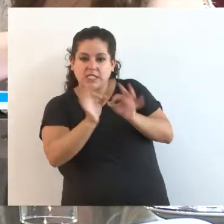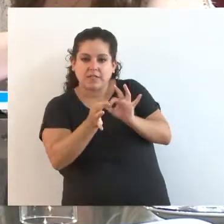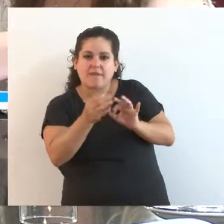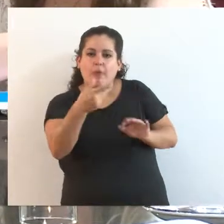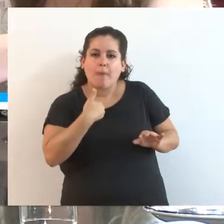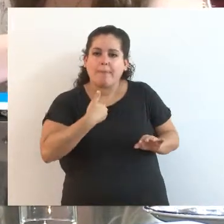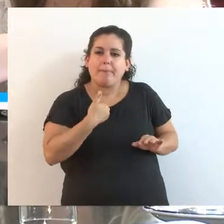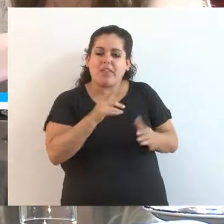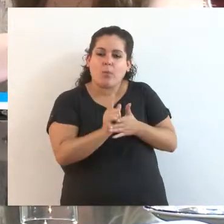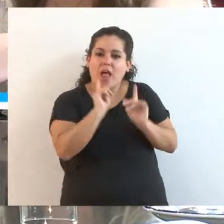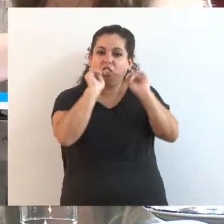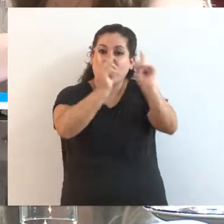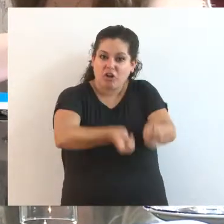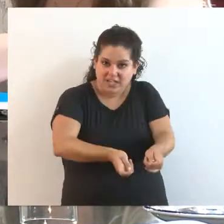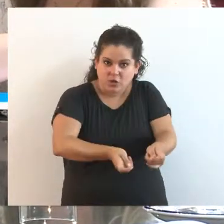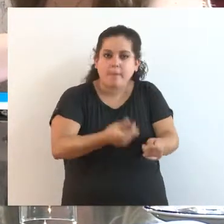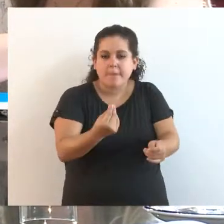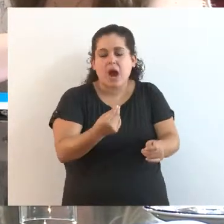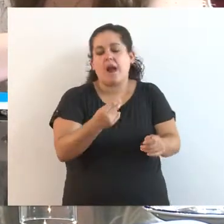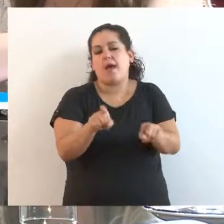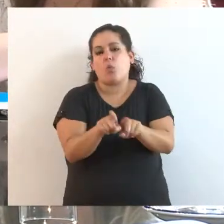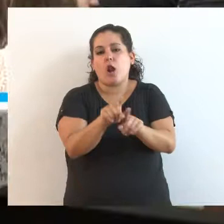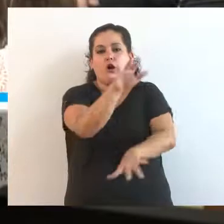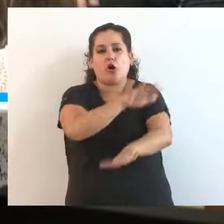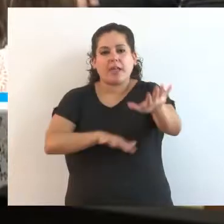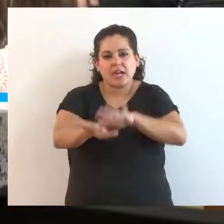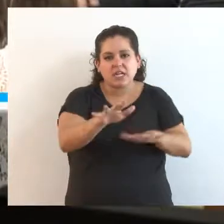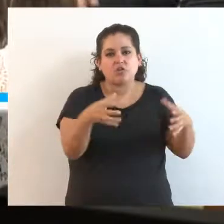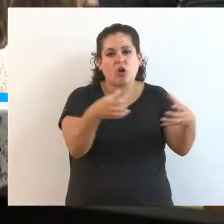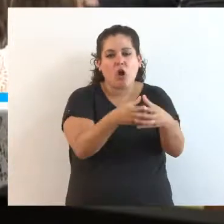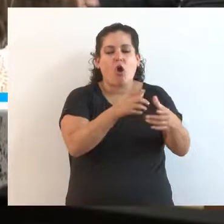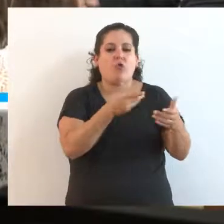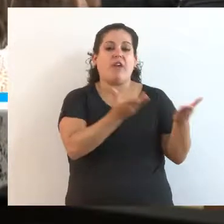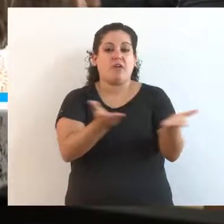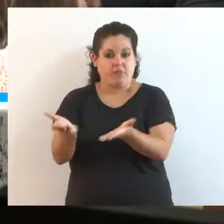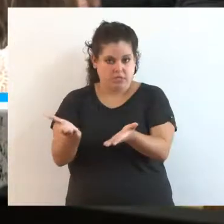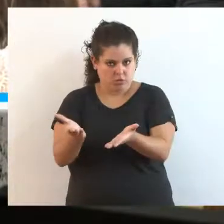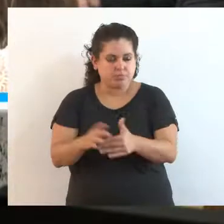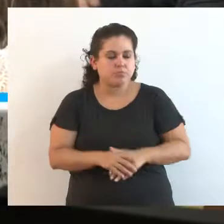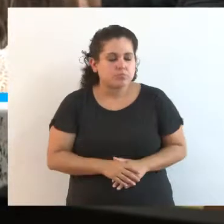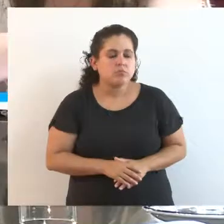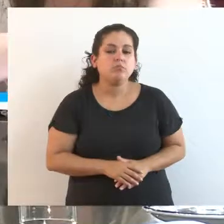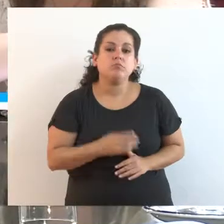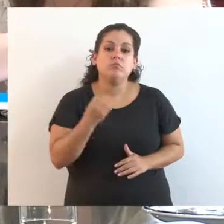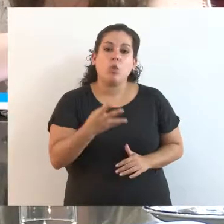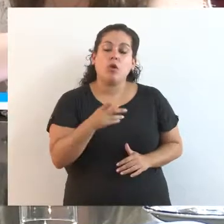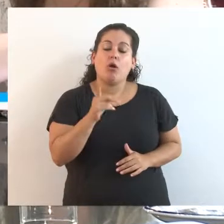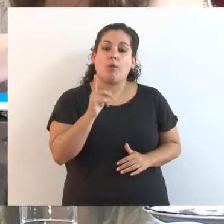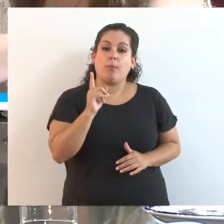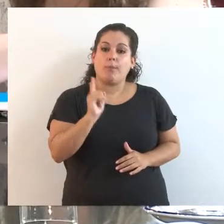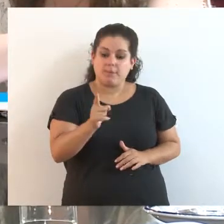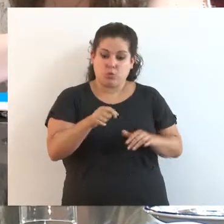5 centavos que te piden como donación, como contribución para alguna organización benéfica.